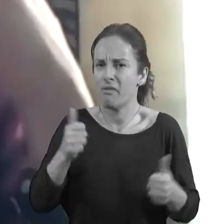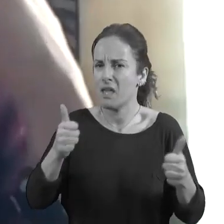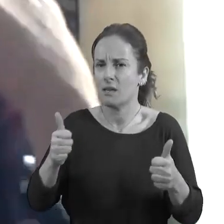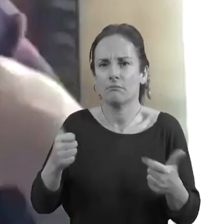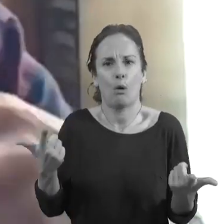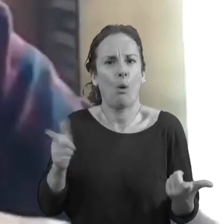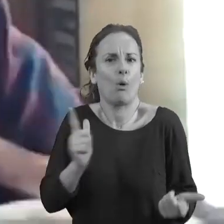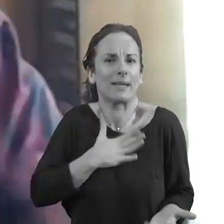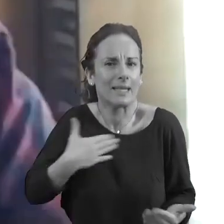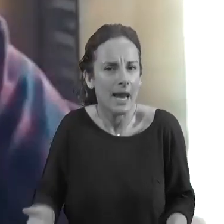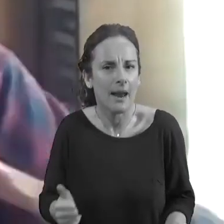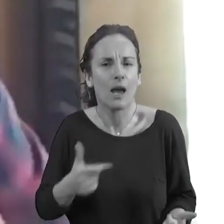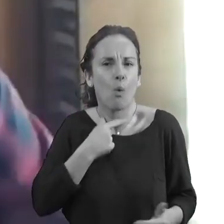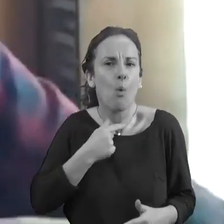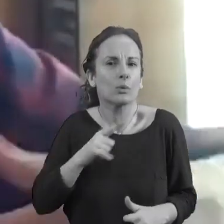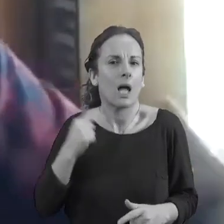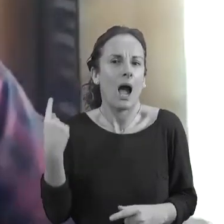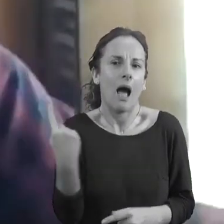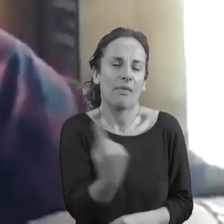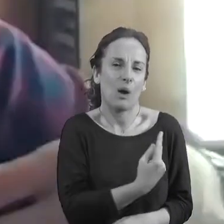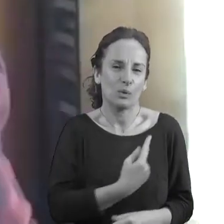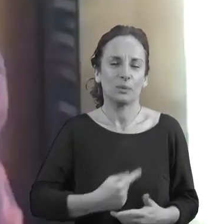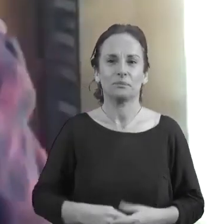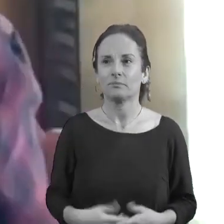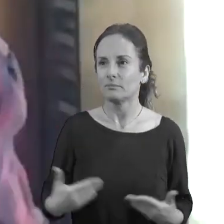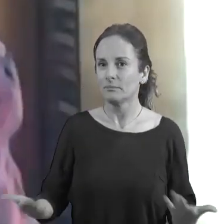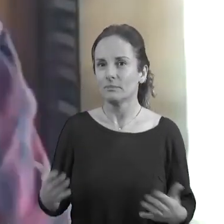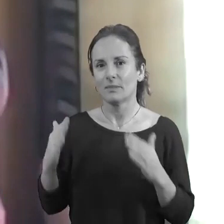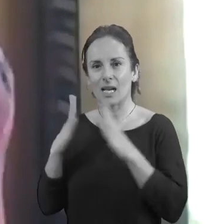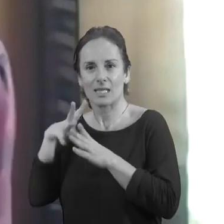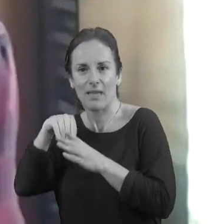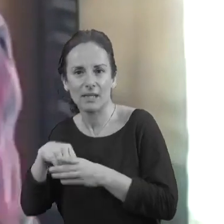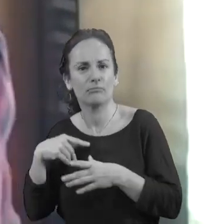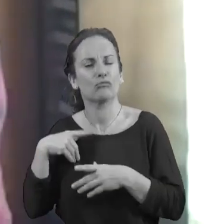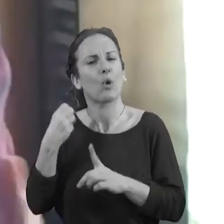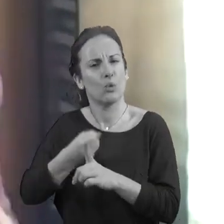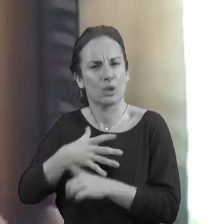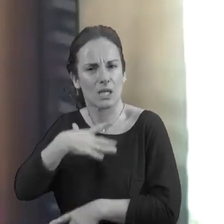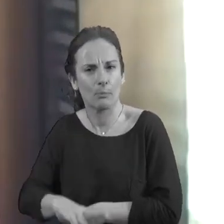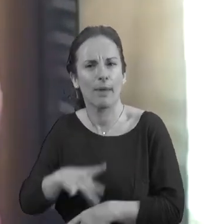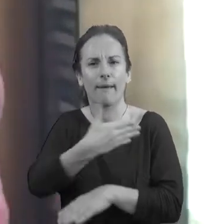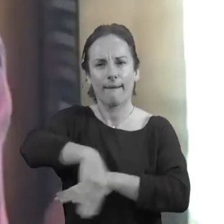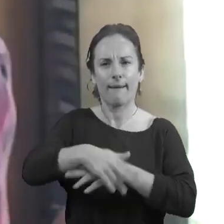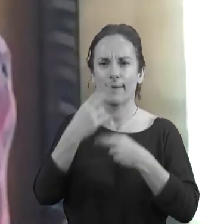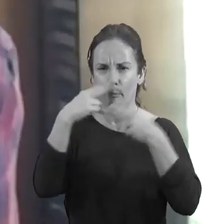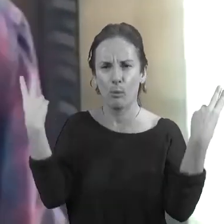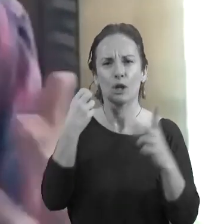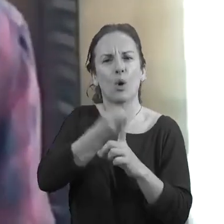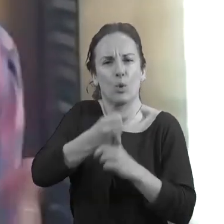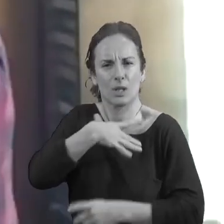de que, oye, en nuestros espacios laborales, familiares, en la calle y tal, yo creo que todas, todes, muchas veces estamos